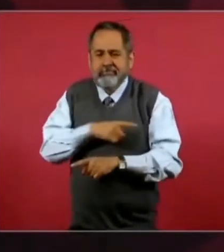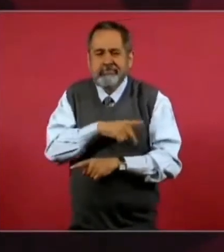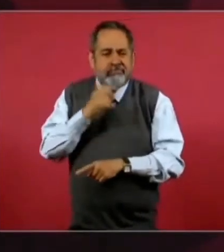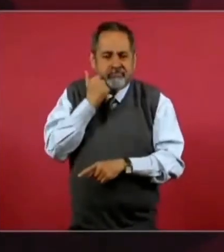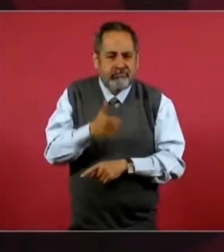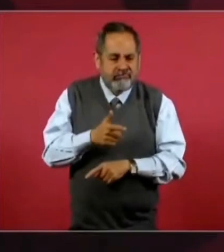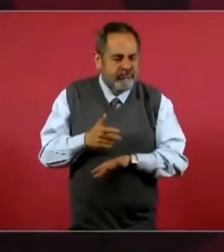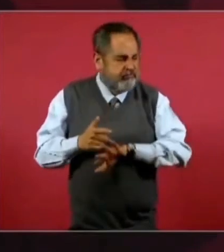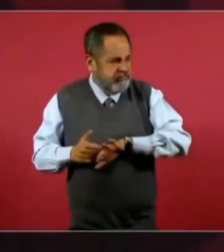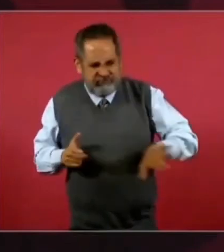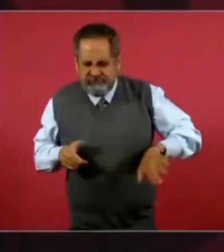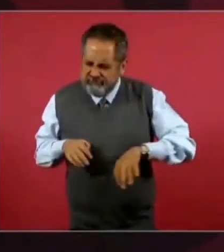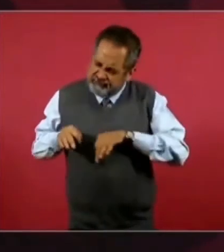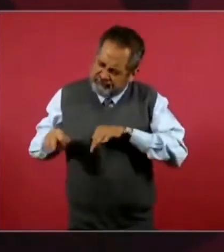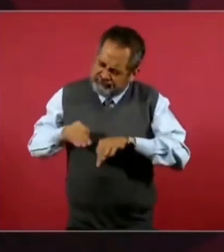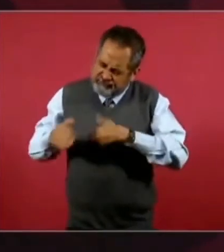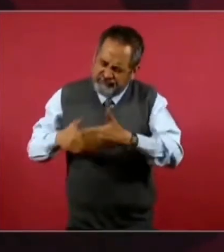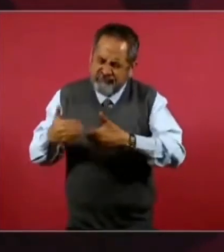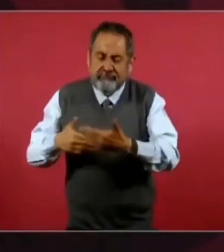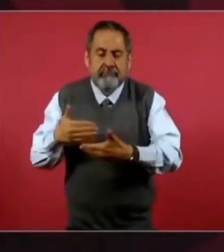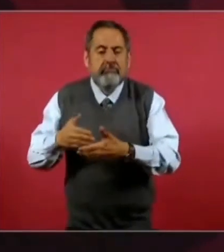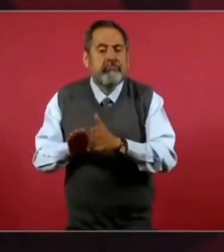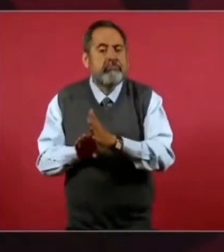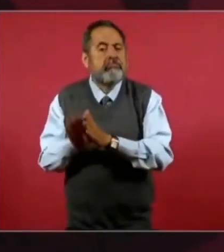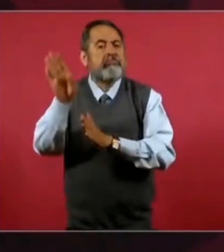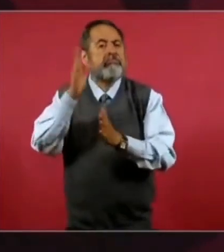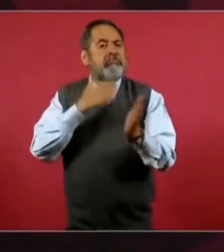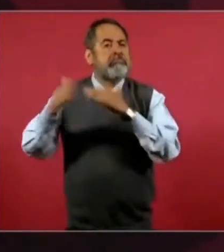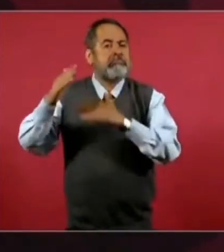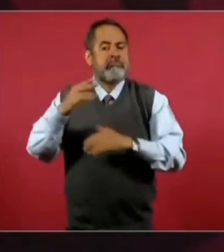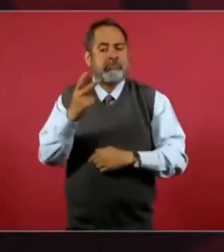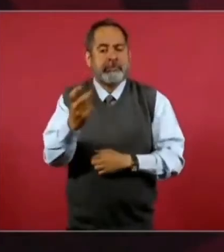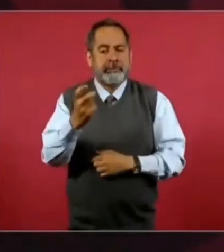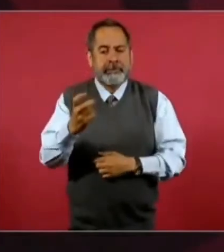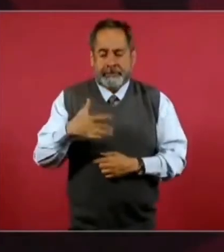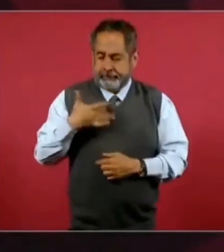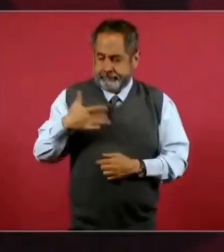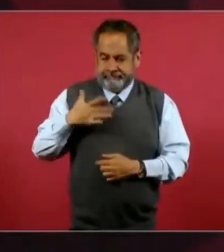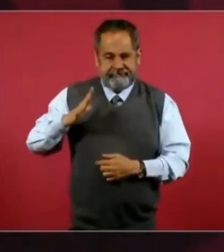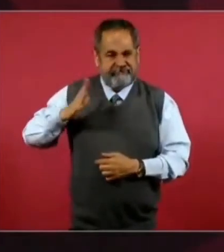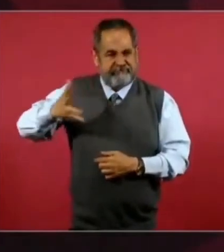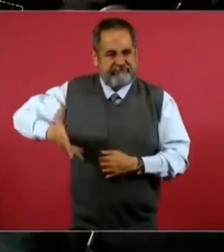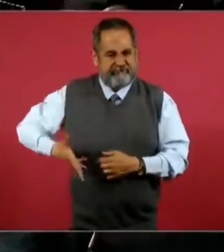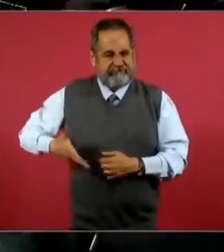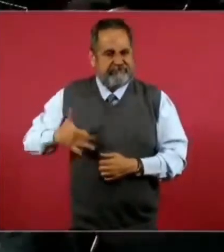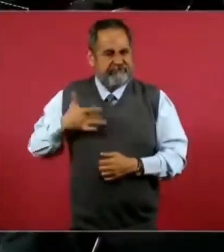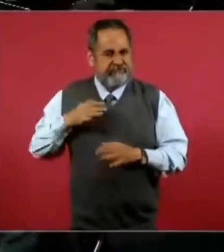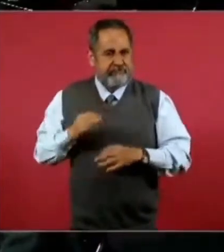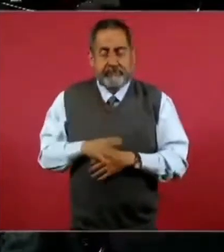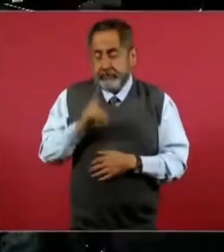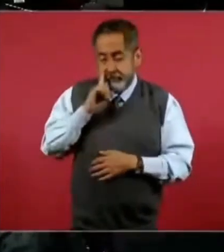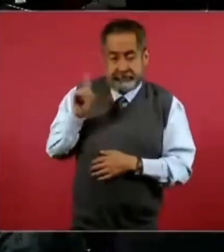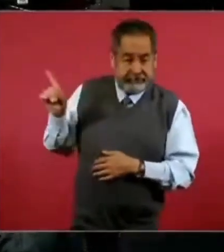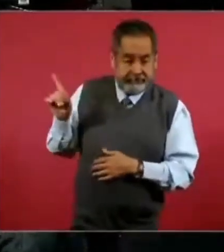antipopular. Y por eso nos sentimos muy orgullosos.